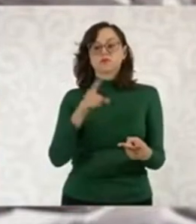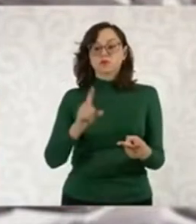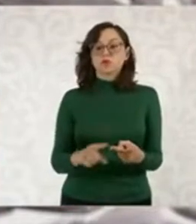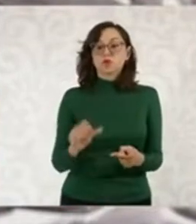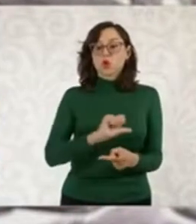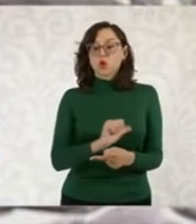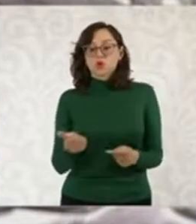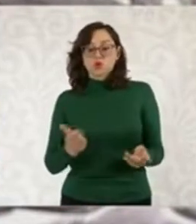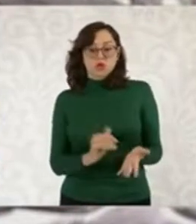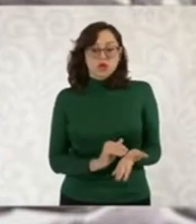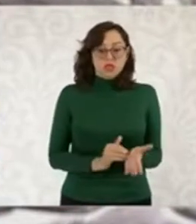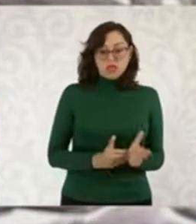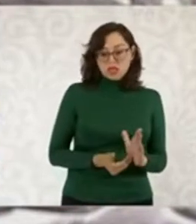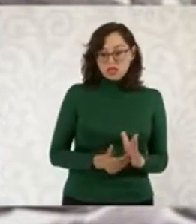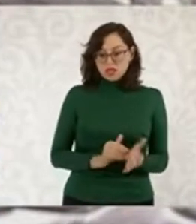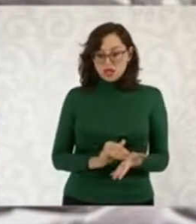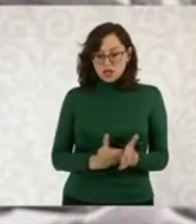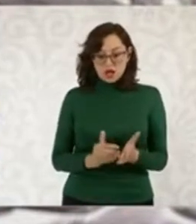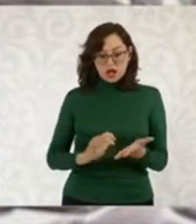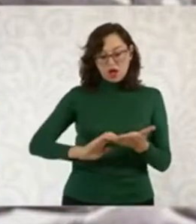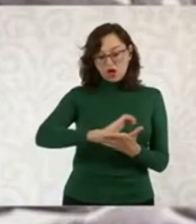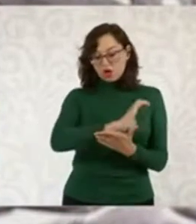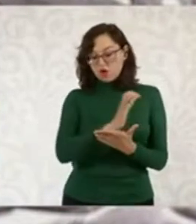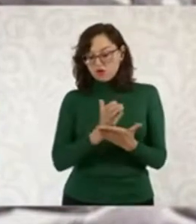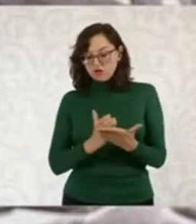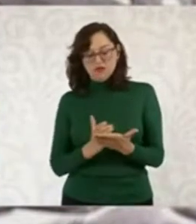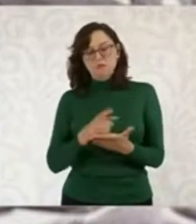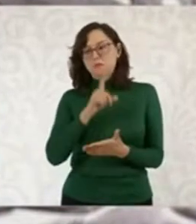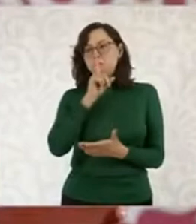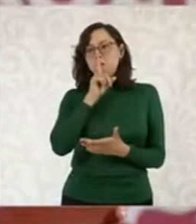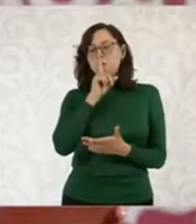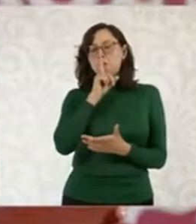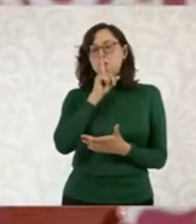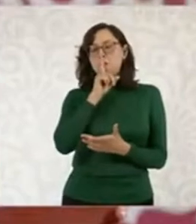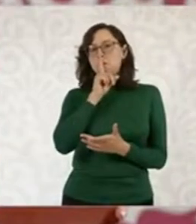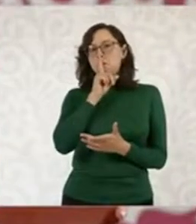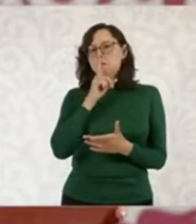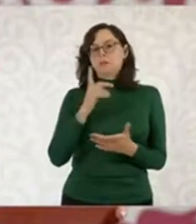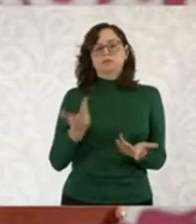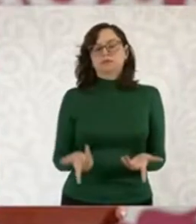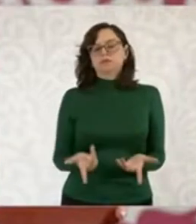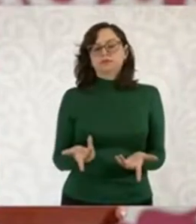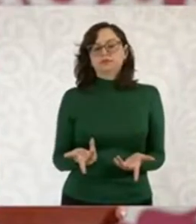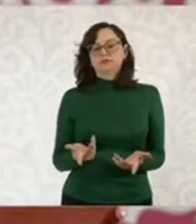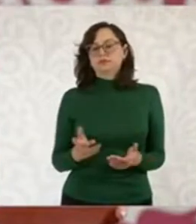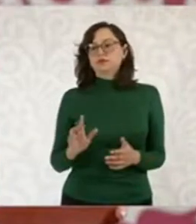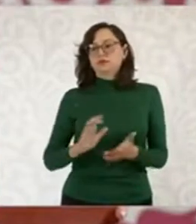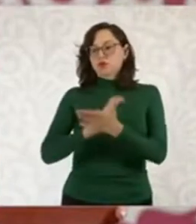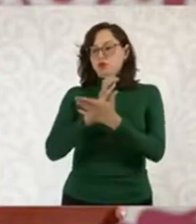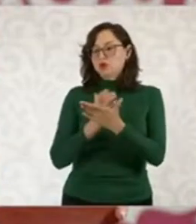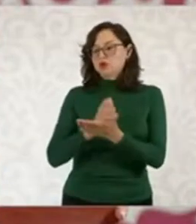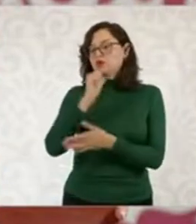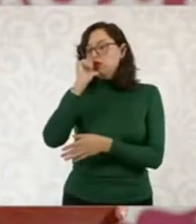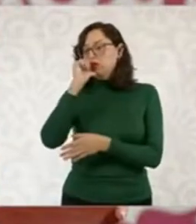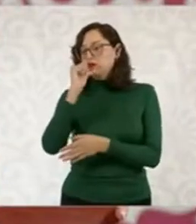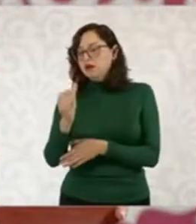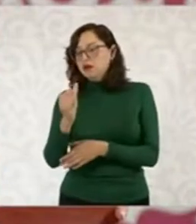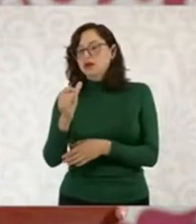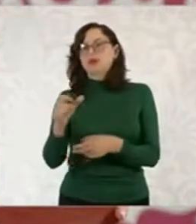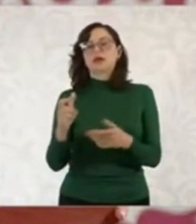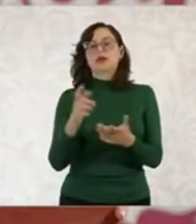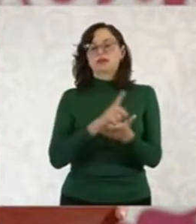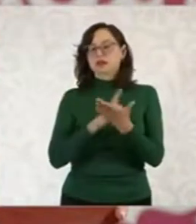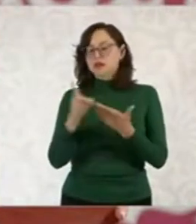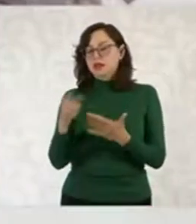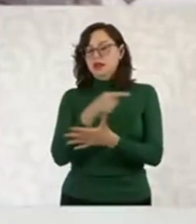contratación que hicieron el trabajo cada vez más precario. El llamado outsourcing,